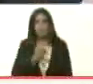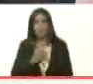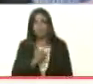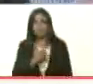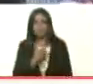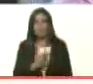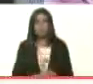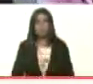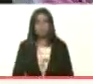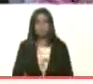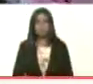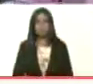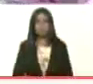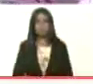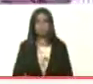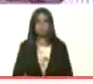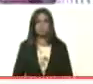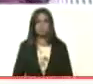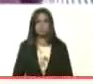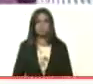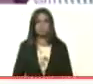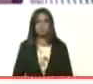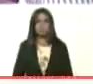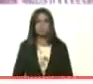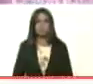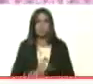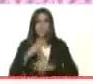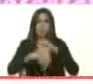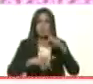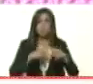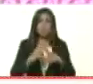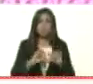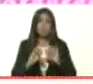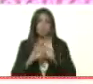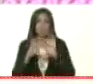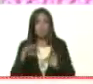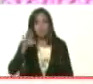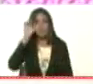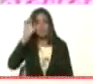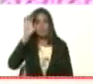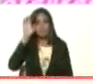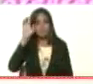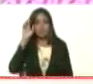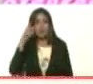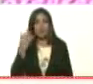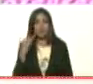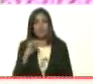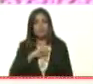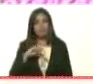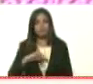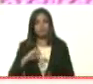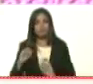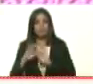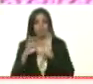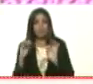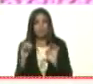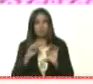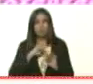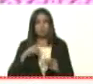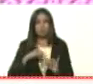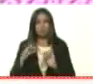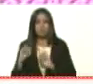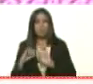universidades. Es un proceso de aprendizaje mutuo en la pedagogía de la educación